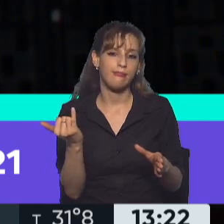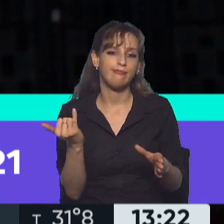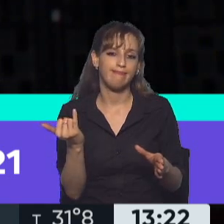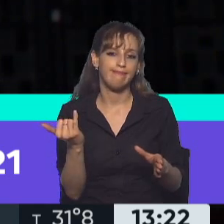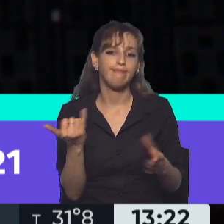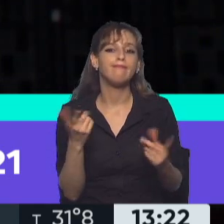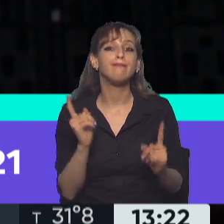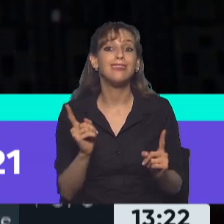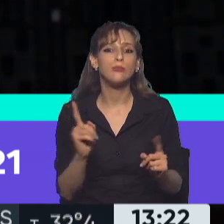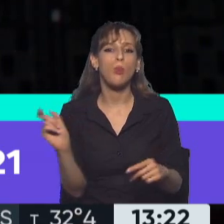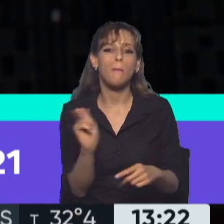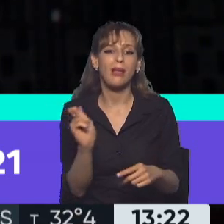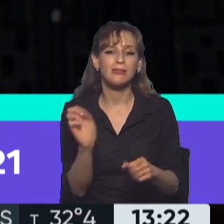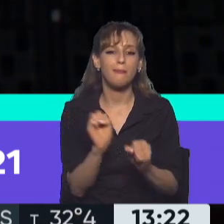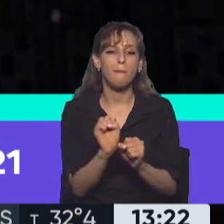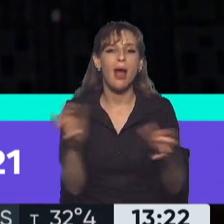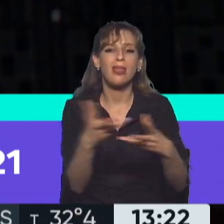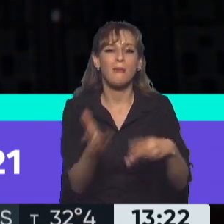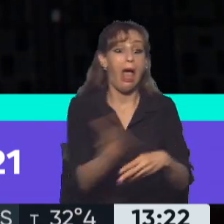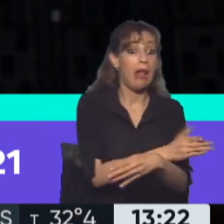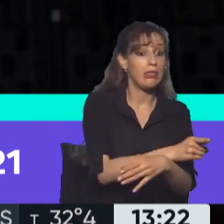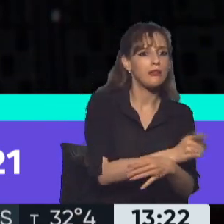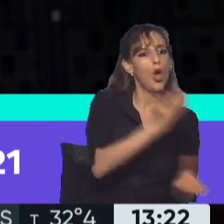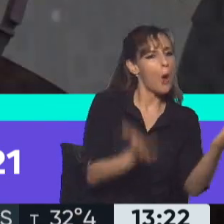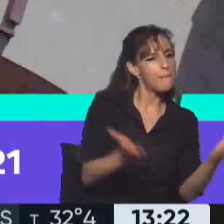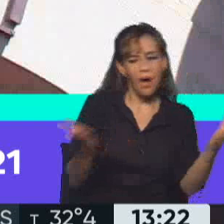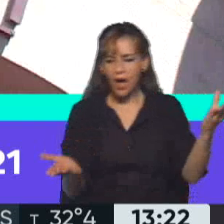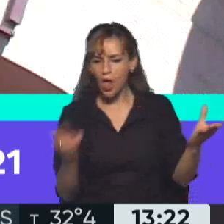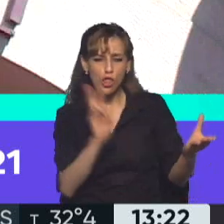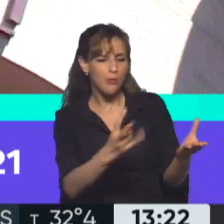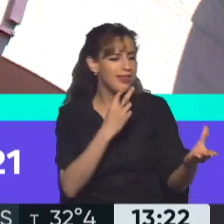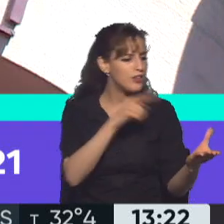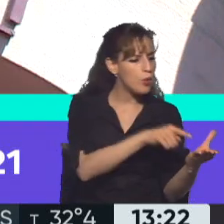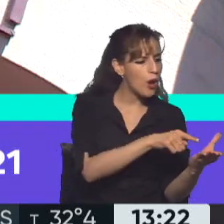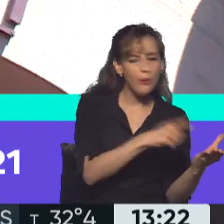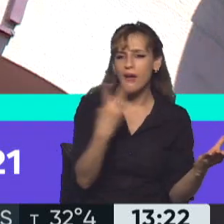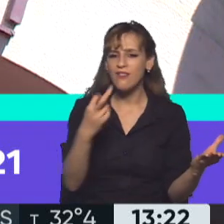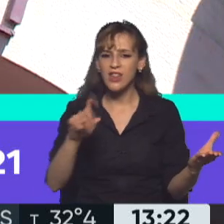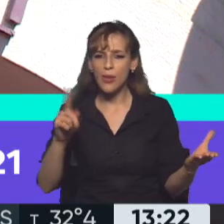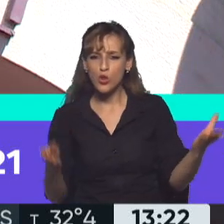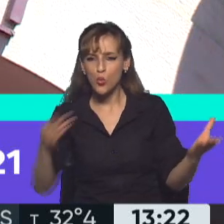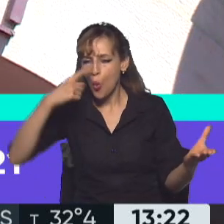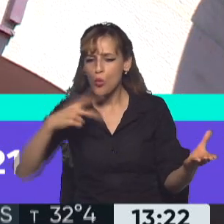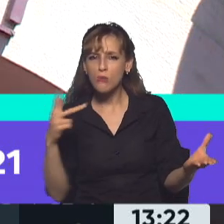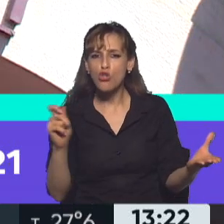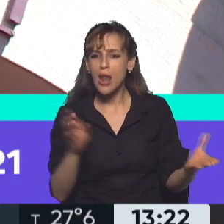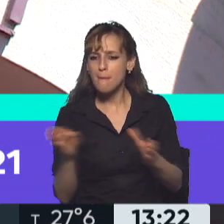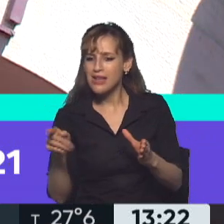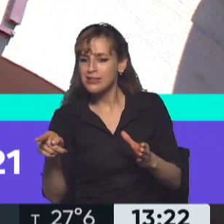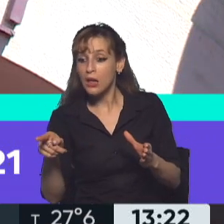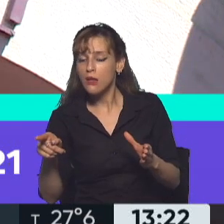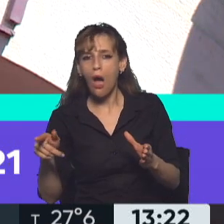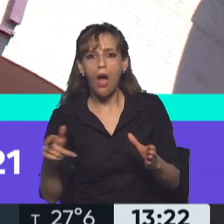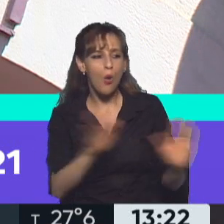meses prepandémicos. 2019 fue el año con mayor actividad de donación y